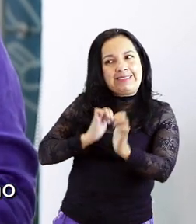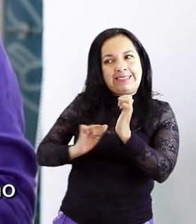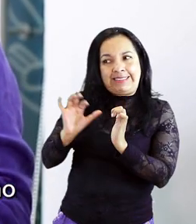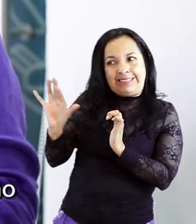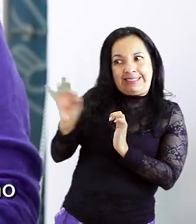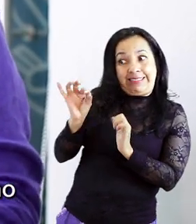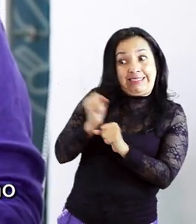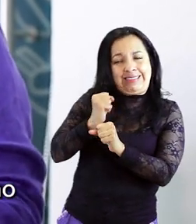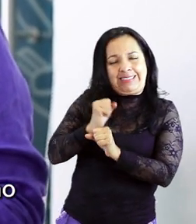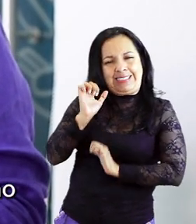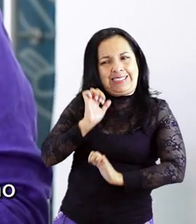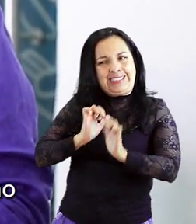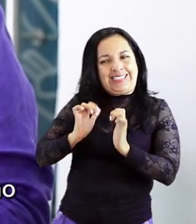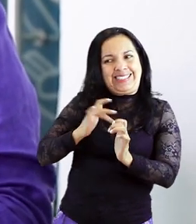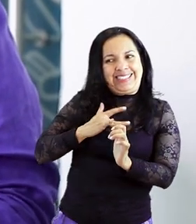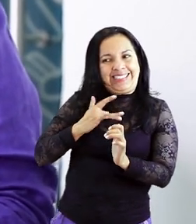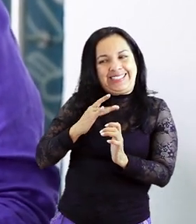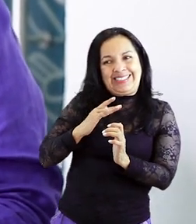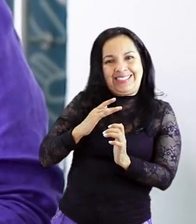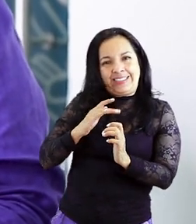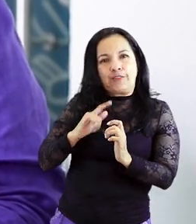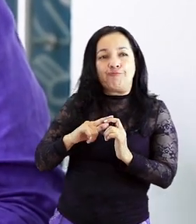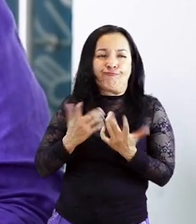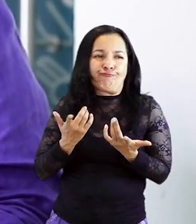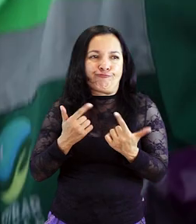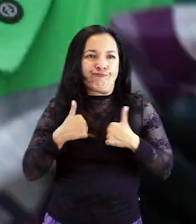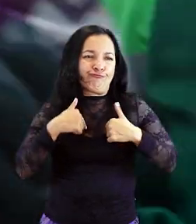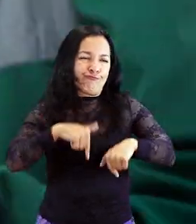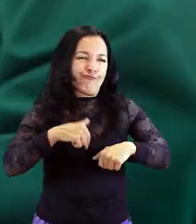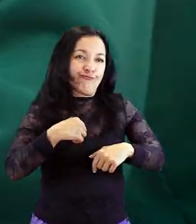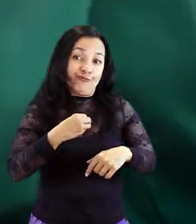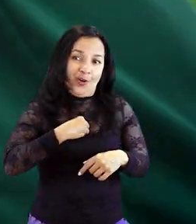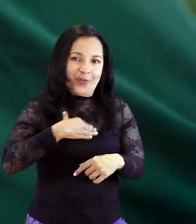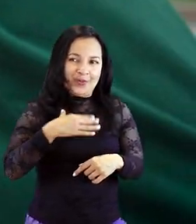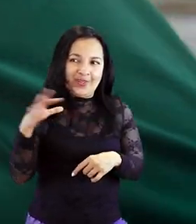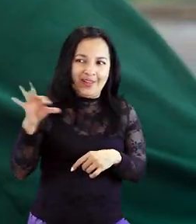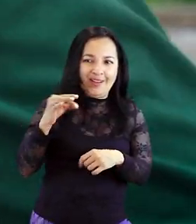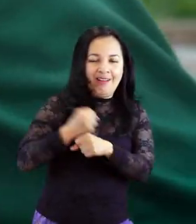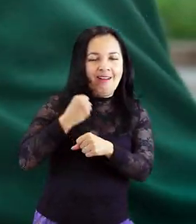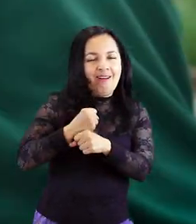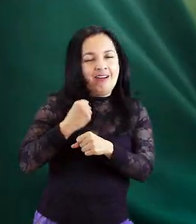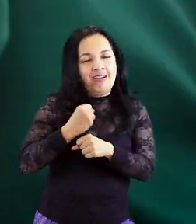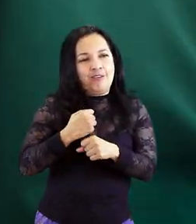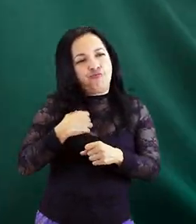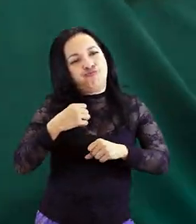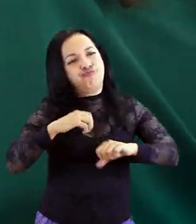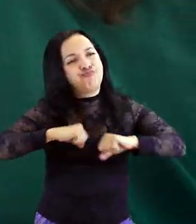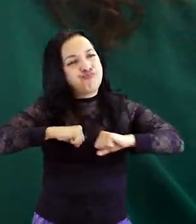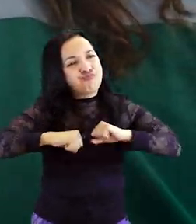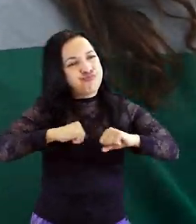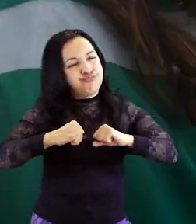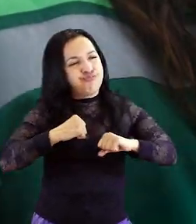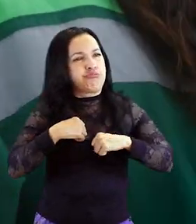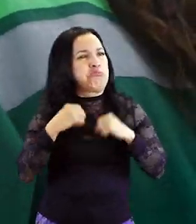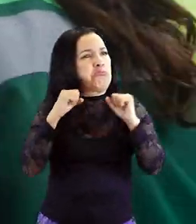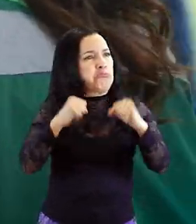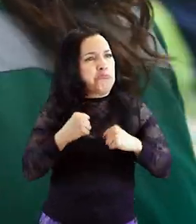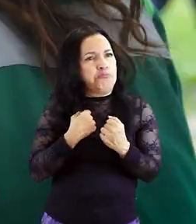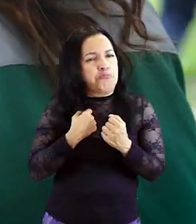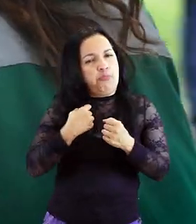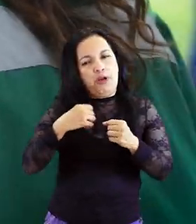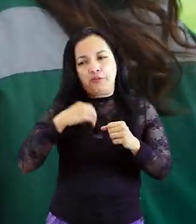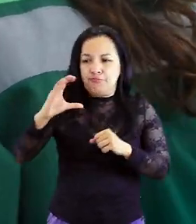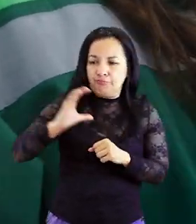empresas se les dificulte mucho contratar este tipo de personas. Dame esa oportunidad para yo poder laborar y